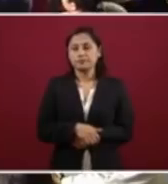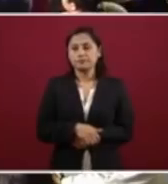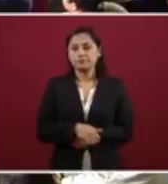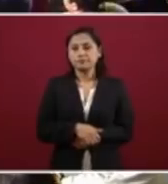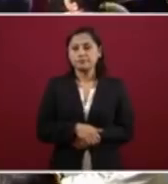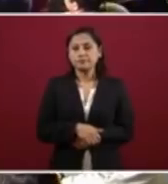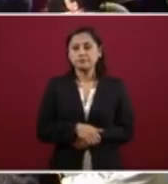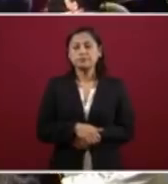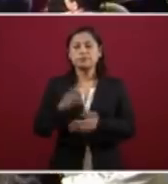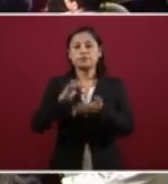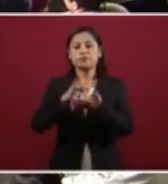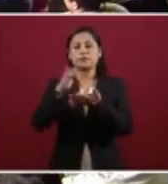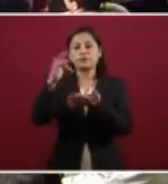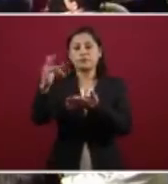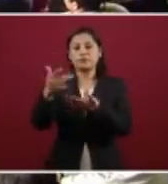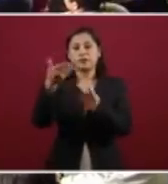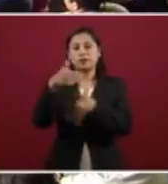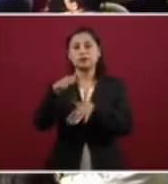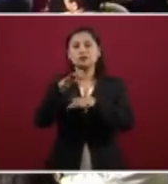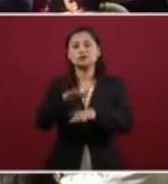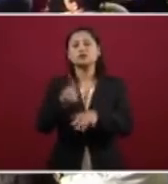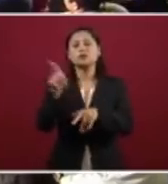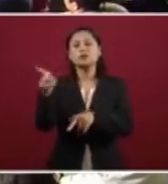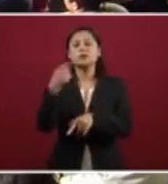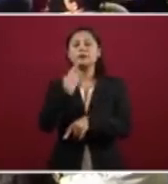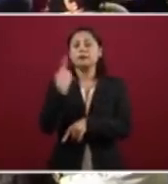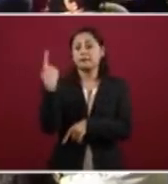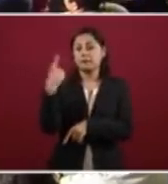Muchas gracias. En relación al tema de las demandas,